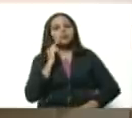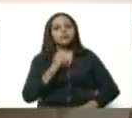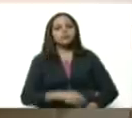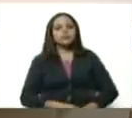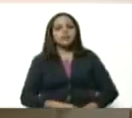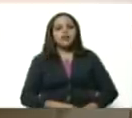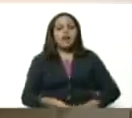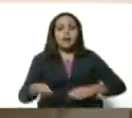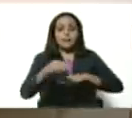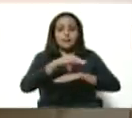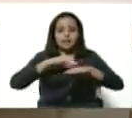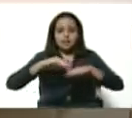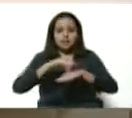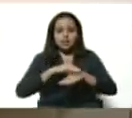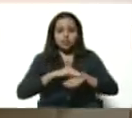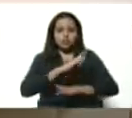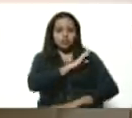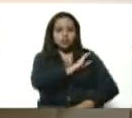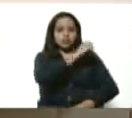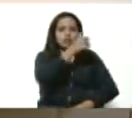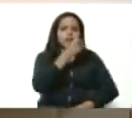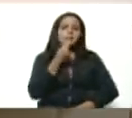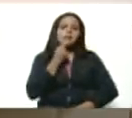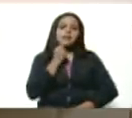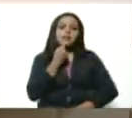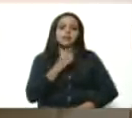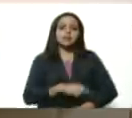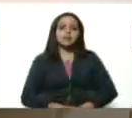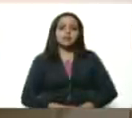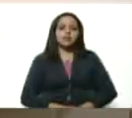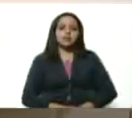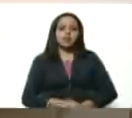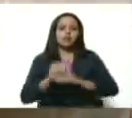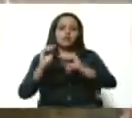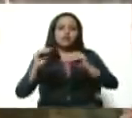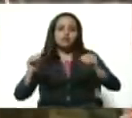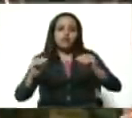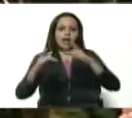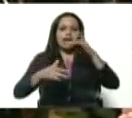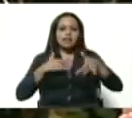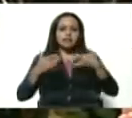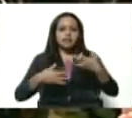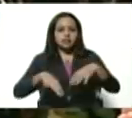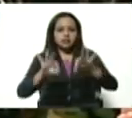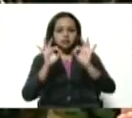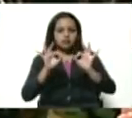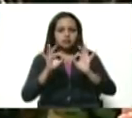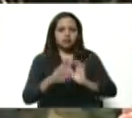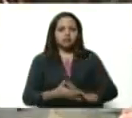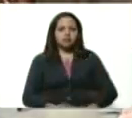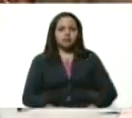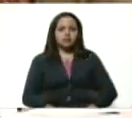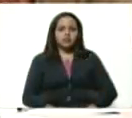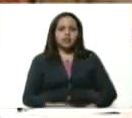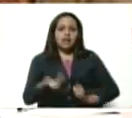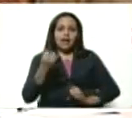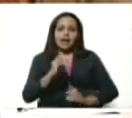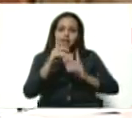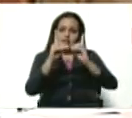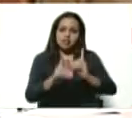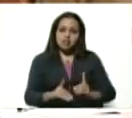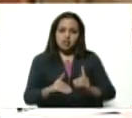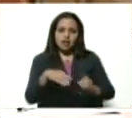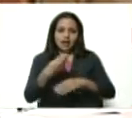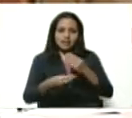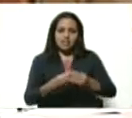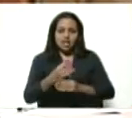ministro general en jefe padrino lópez tomar acciones especiales y ha decidido crear las